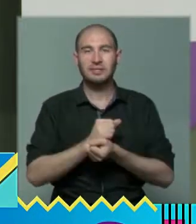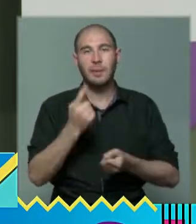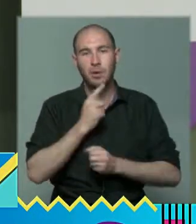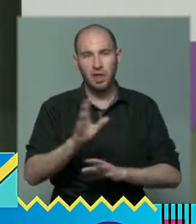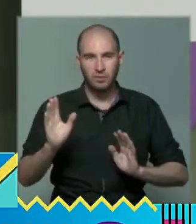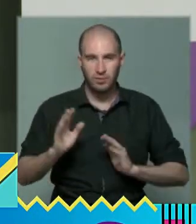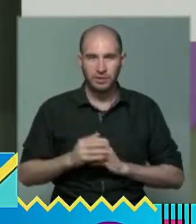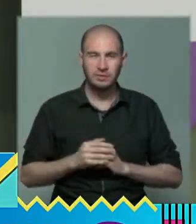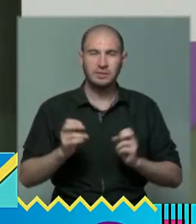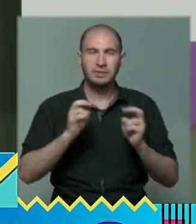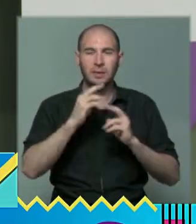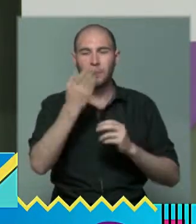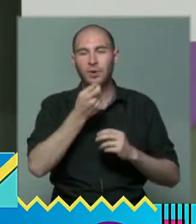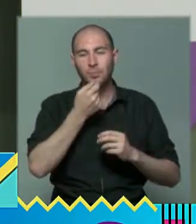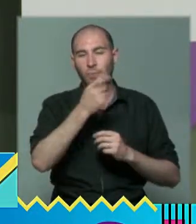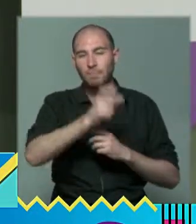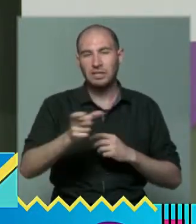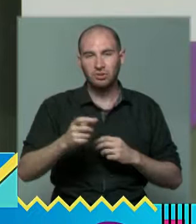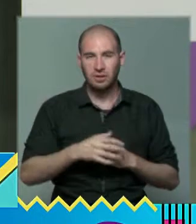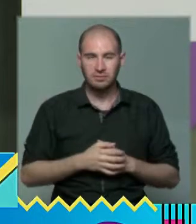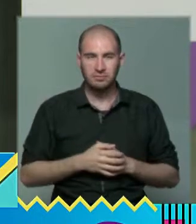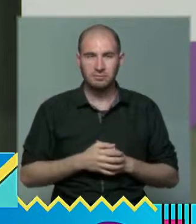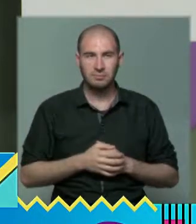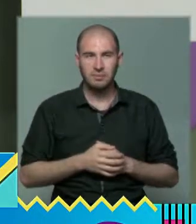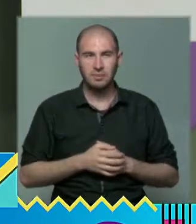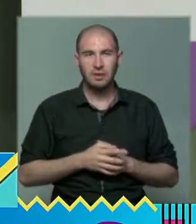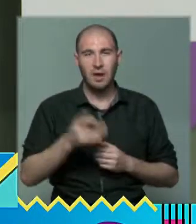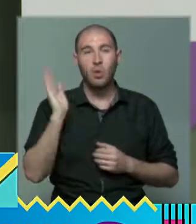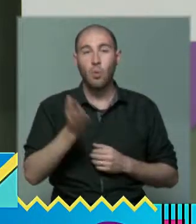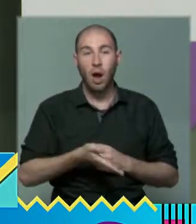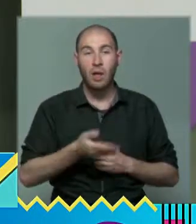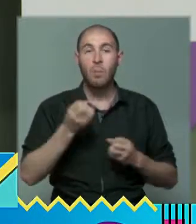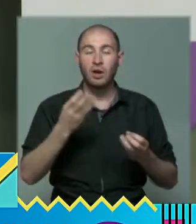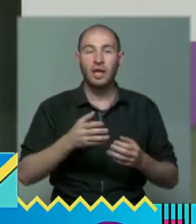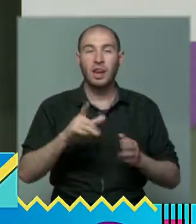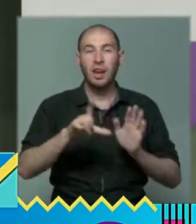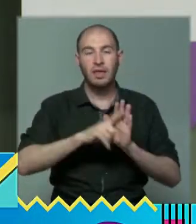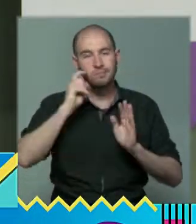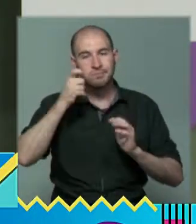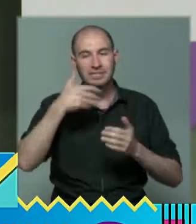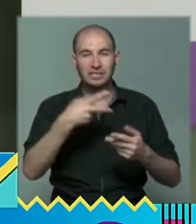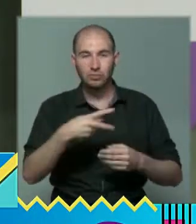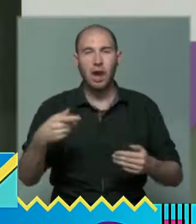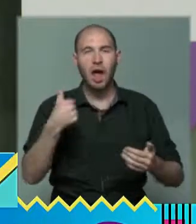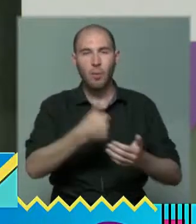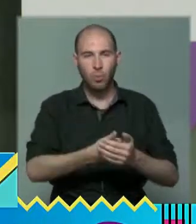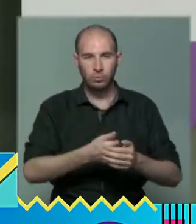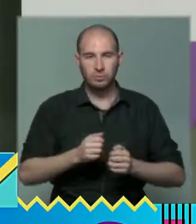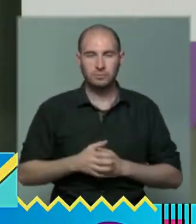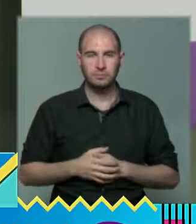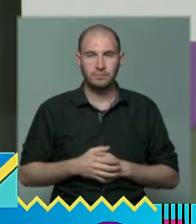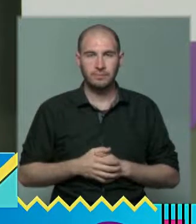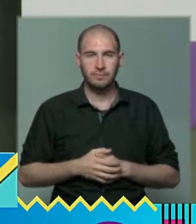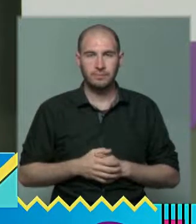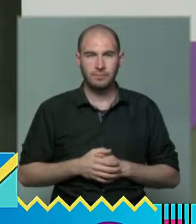condicional en el caso de aquellas personas que han sido juzgadas por delitos sexuales, por abuso sexual más que nada.